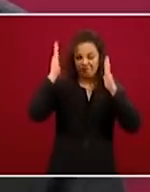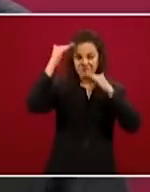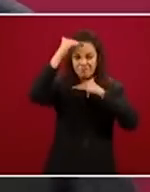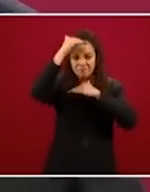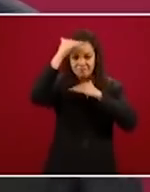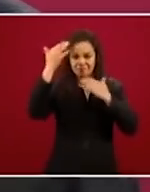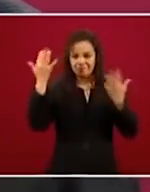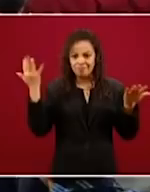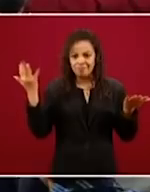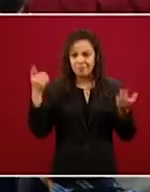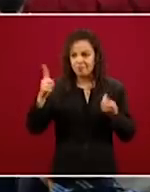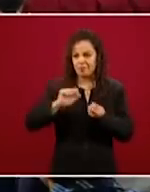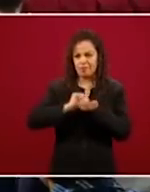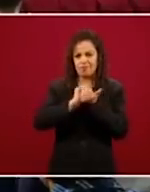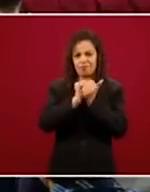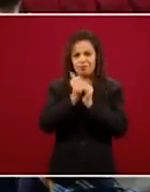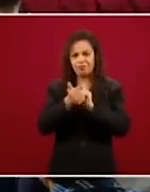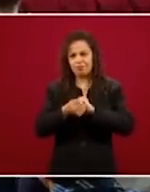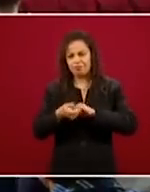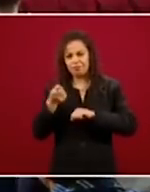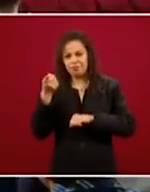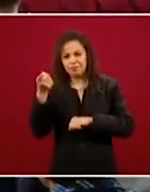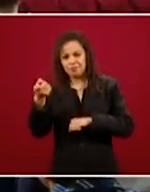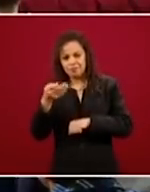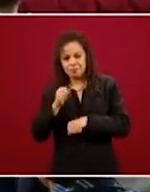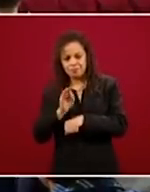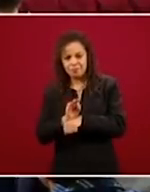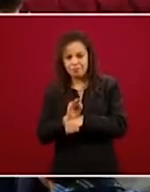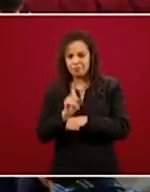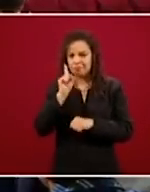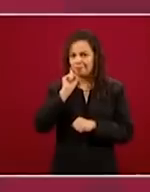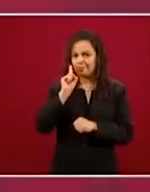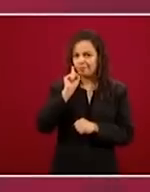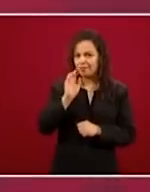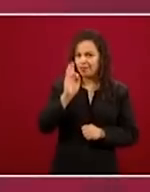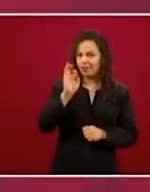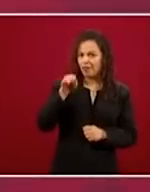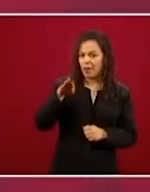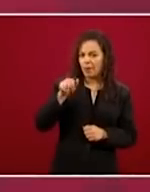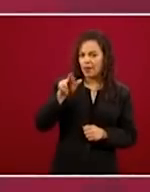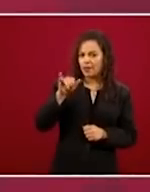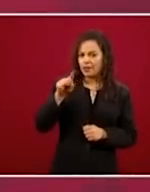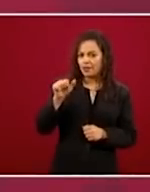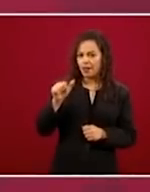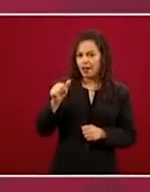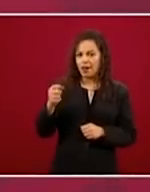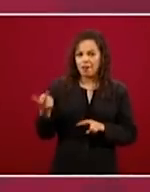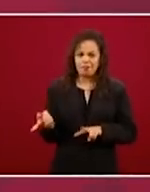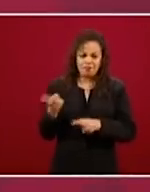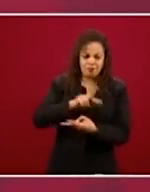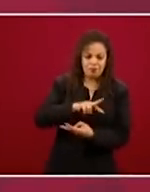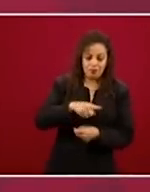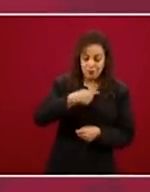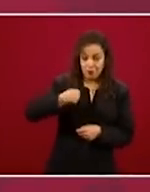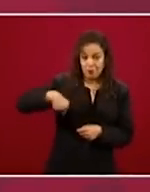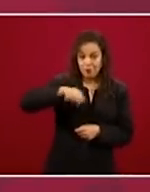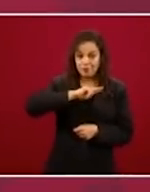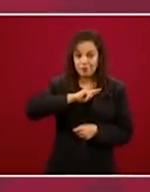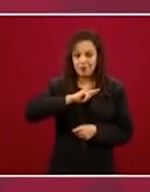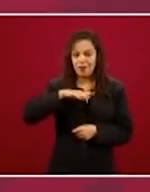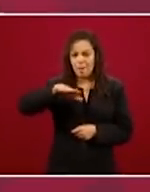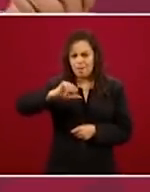se volvieron feministas y nosotros machistas o sea